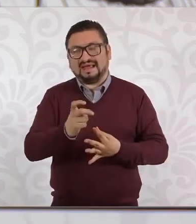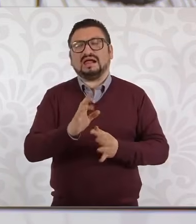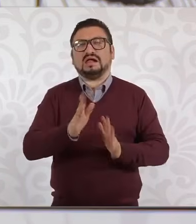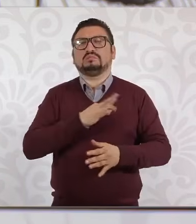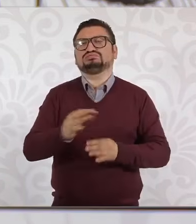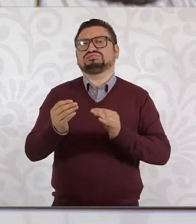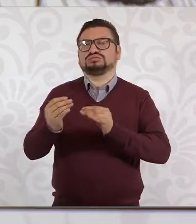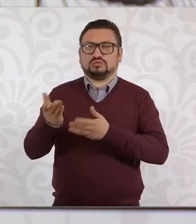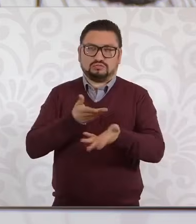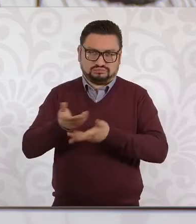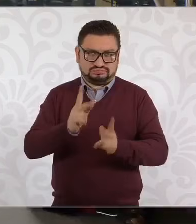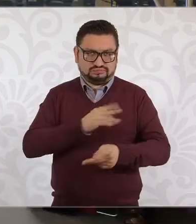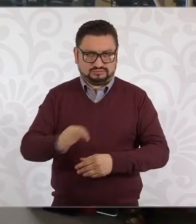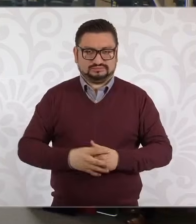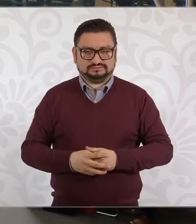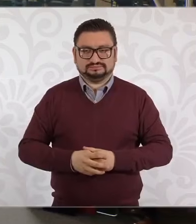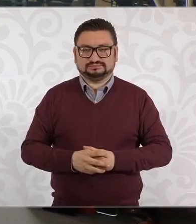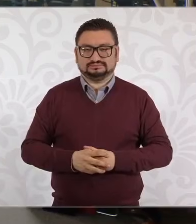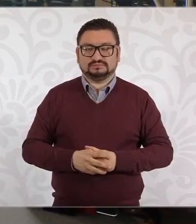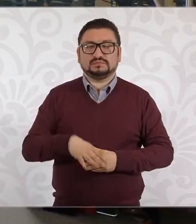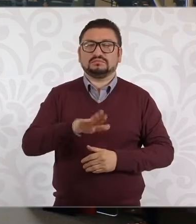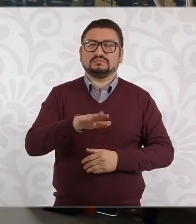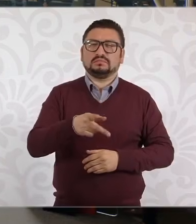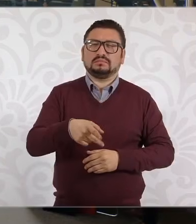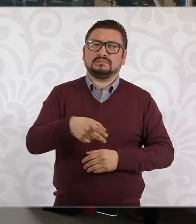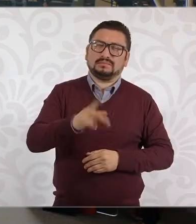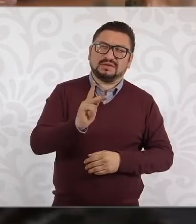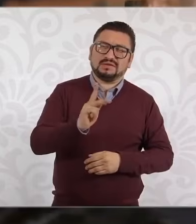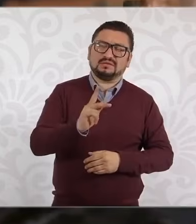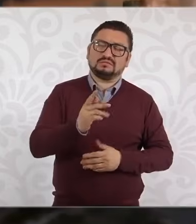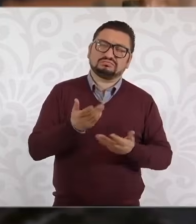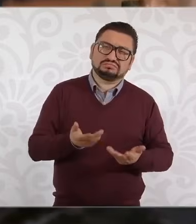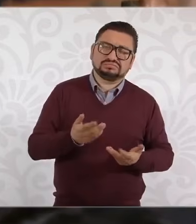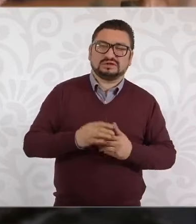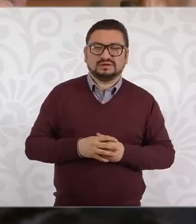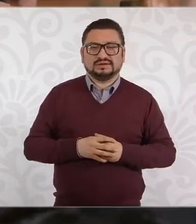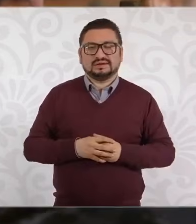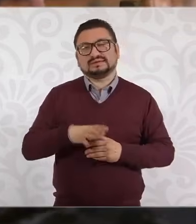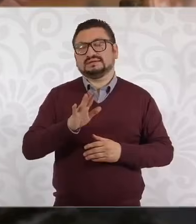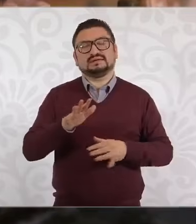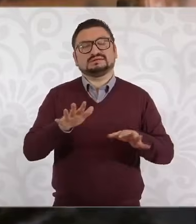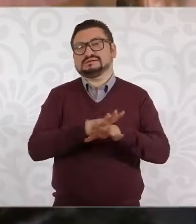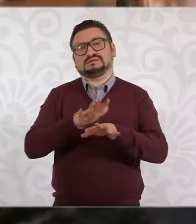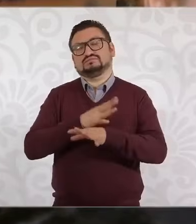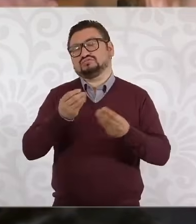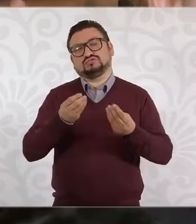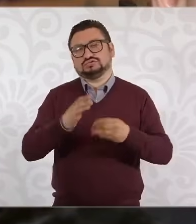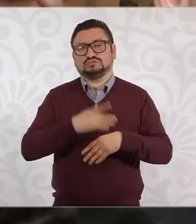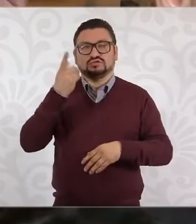haya ya los comentarios. Pero entonces, sí, es que ha cambiado mucho, porque de